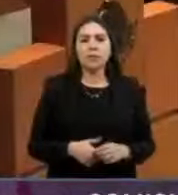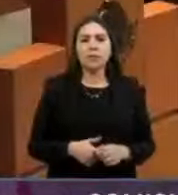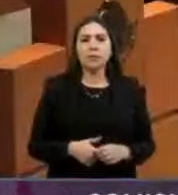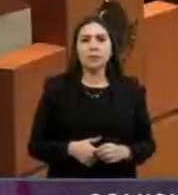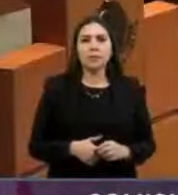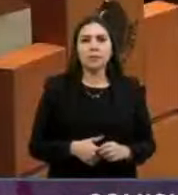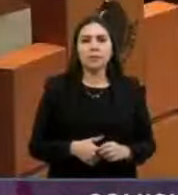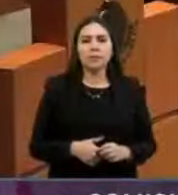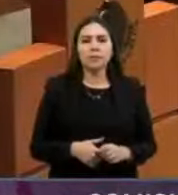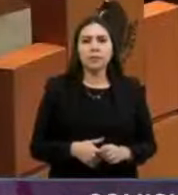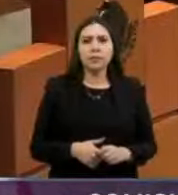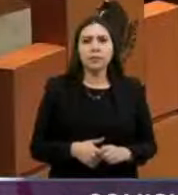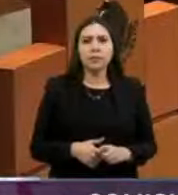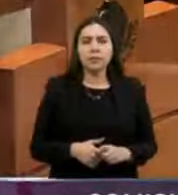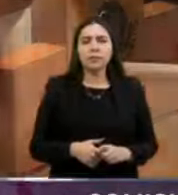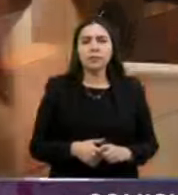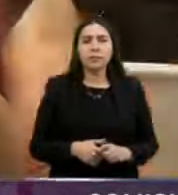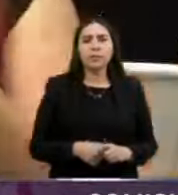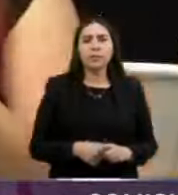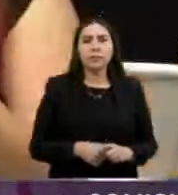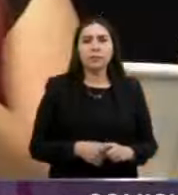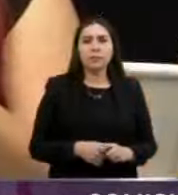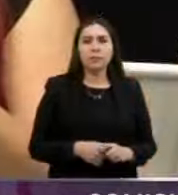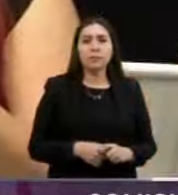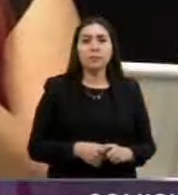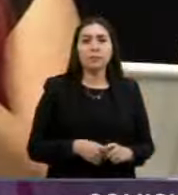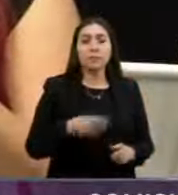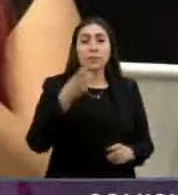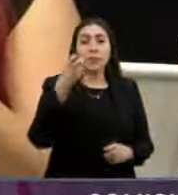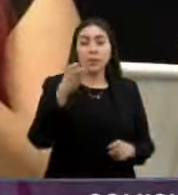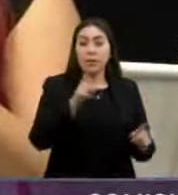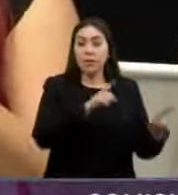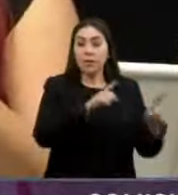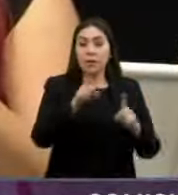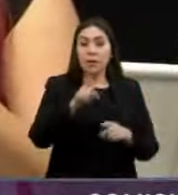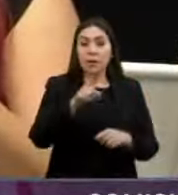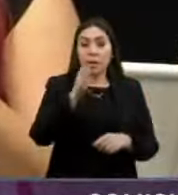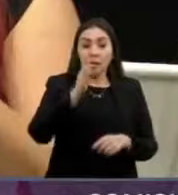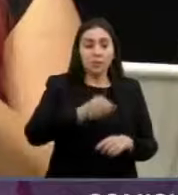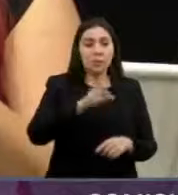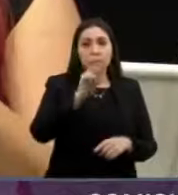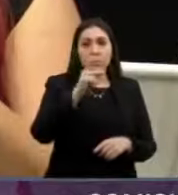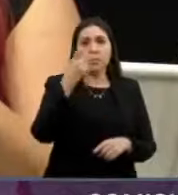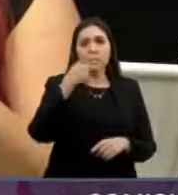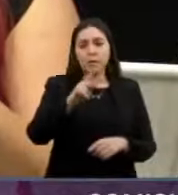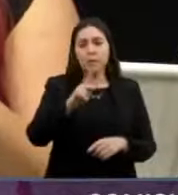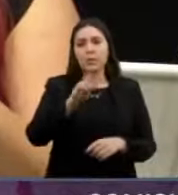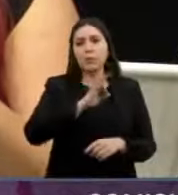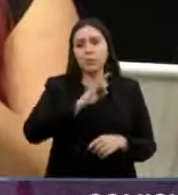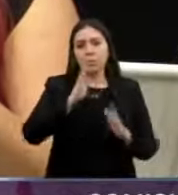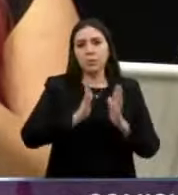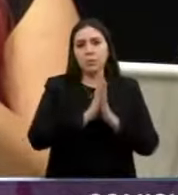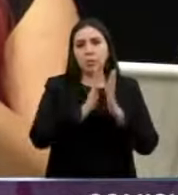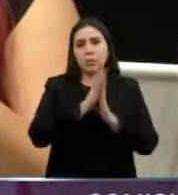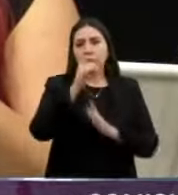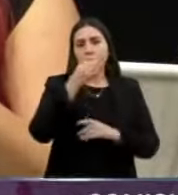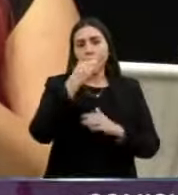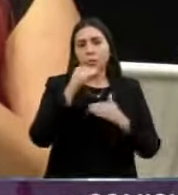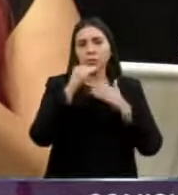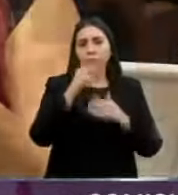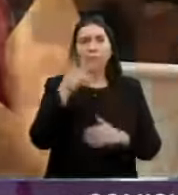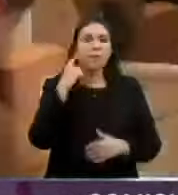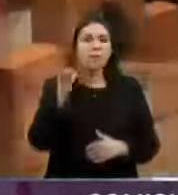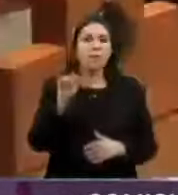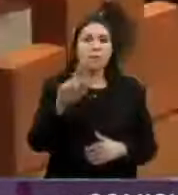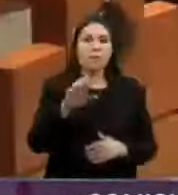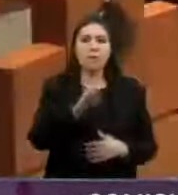No se reconocen las alusiones implícitas, sin embargo, tiene el uso de la palabra hasta por un minuto, diputada Vanessa.